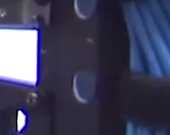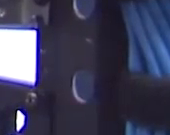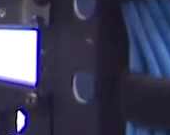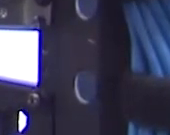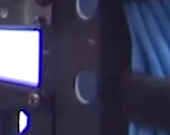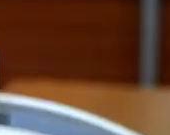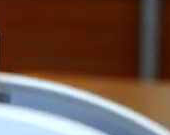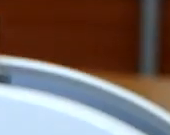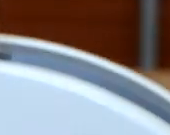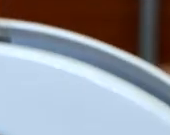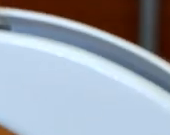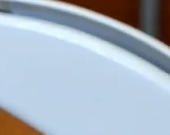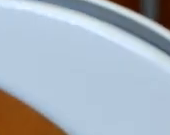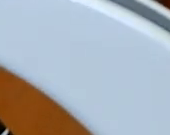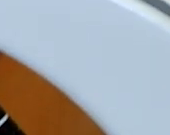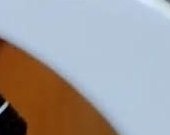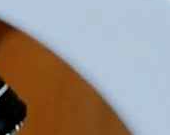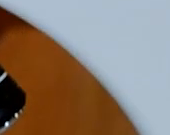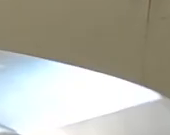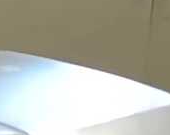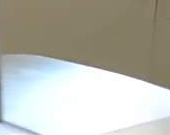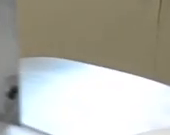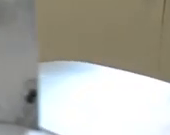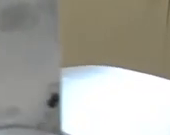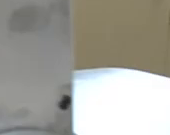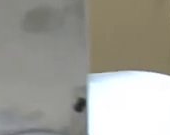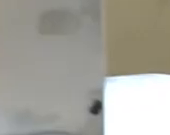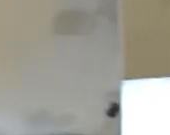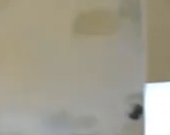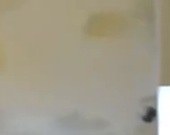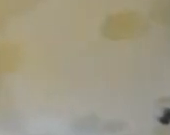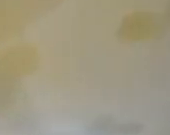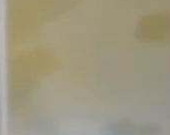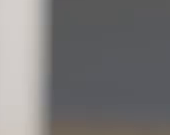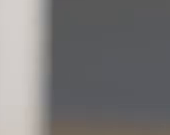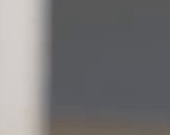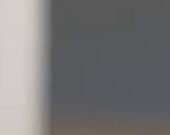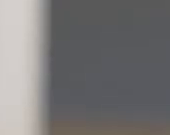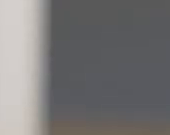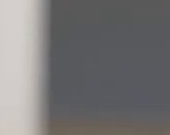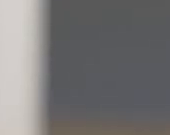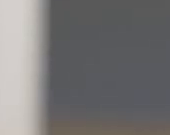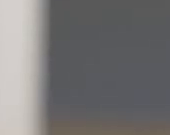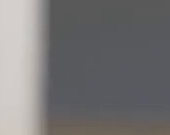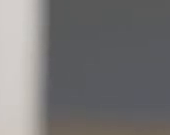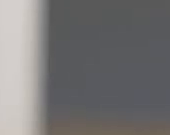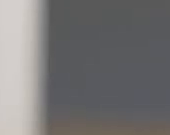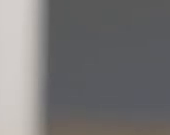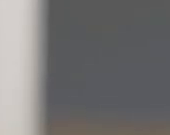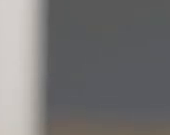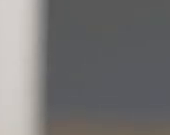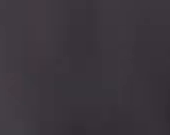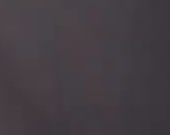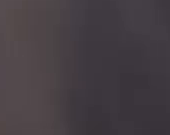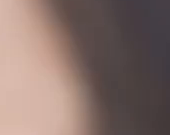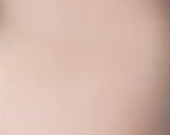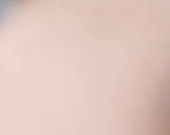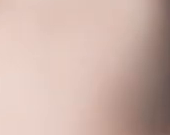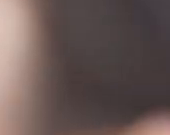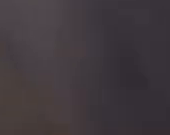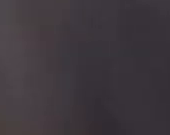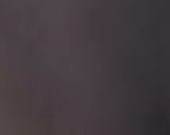programas educativos que te harán tener la mejor oportunidad para la vida. En el Instituto Nacional de Aprendizaje,